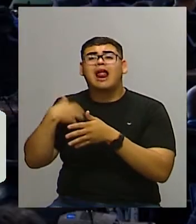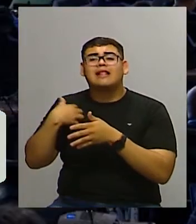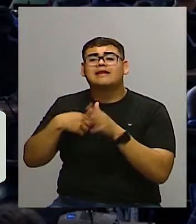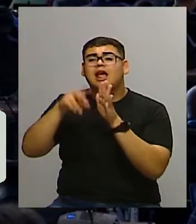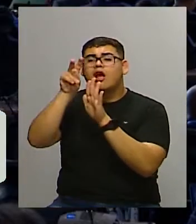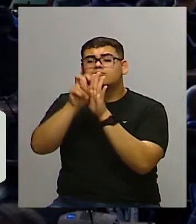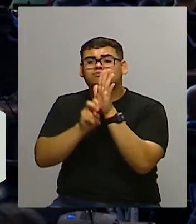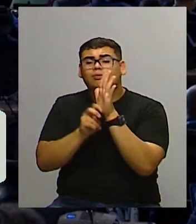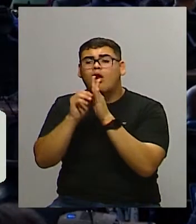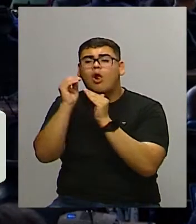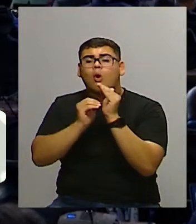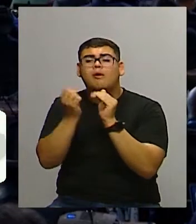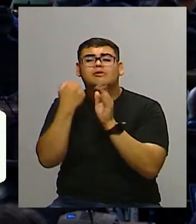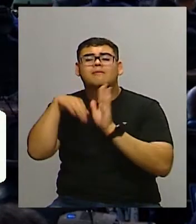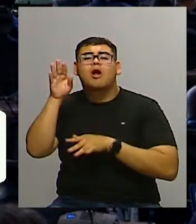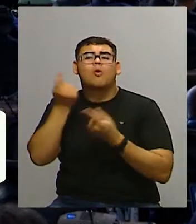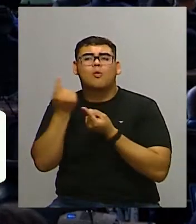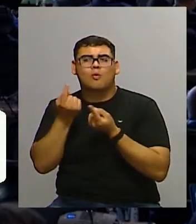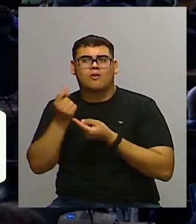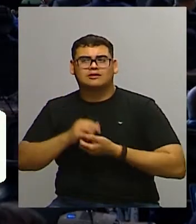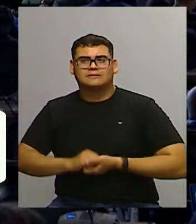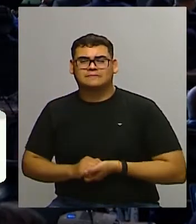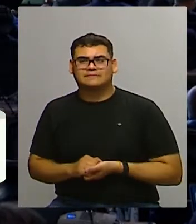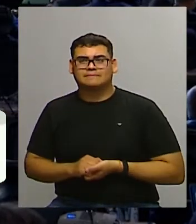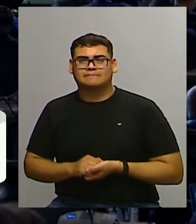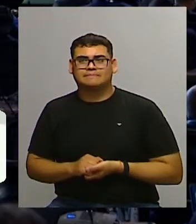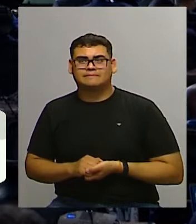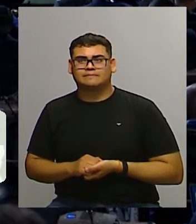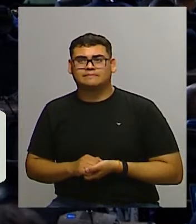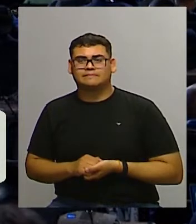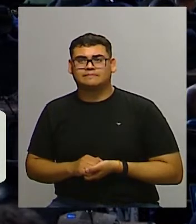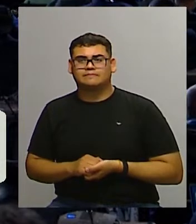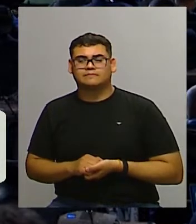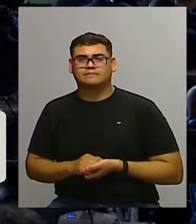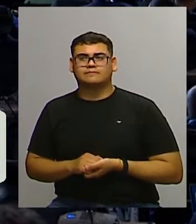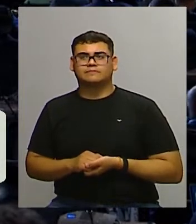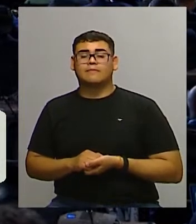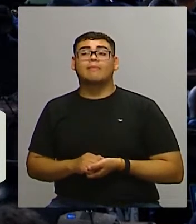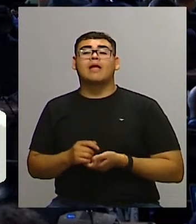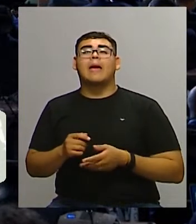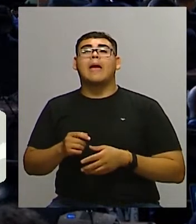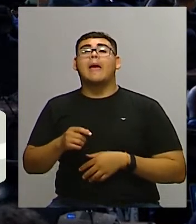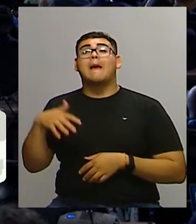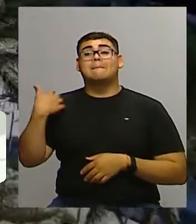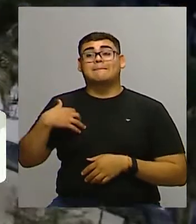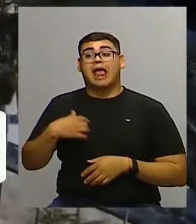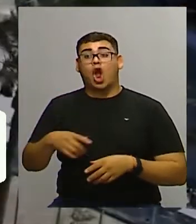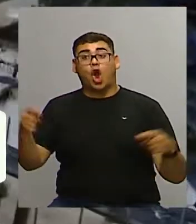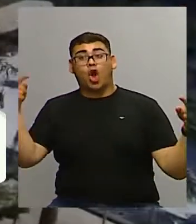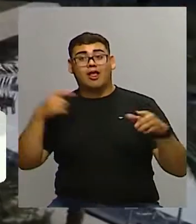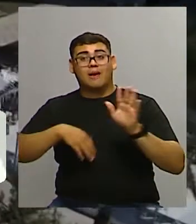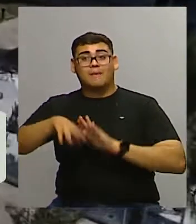país? Bien. Bueno, ahí yo no te podría decir en el lugar en la prioridad del país, porque bueno, no